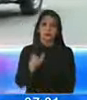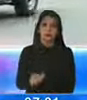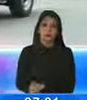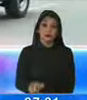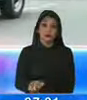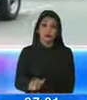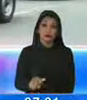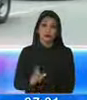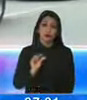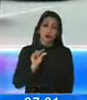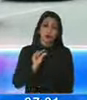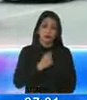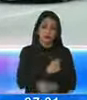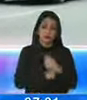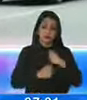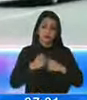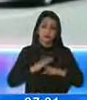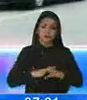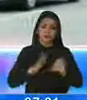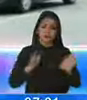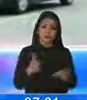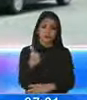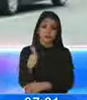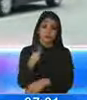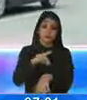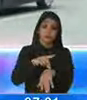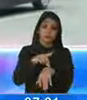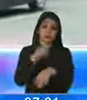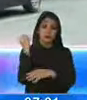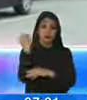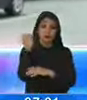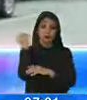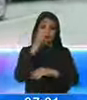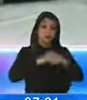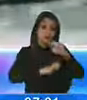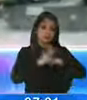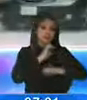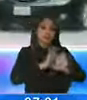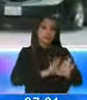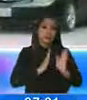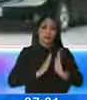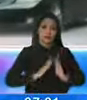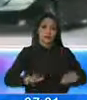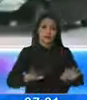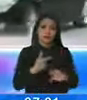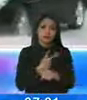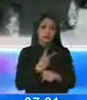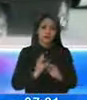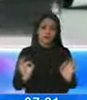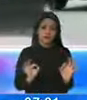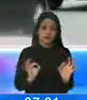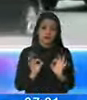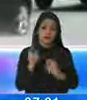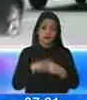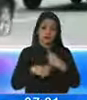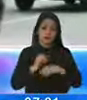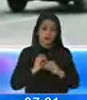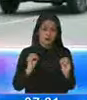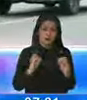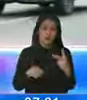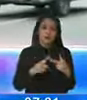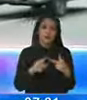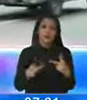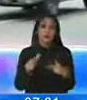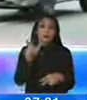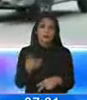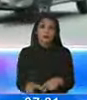TC leve, valorada por ambulancia del cuerpo de bomberos, fuera de peligro. De igual manera la